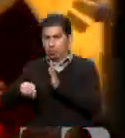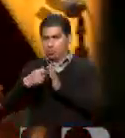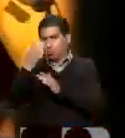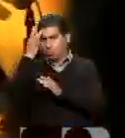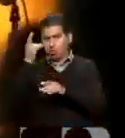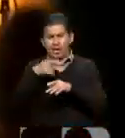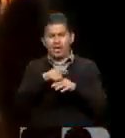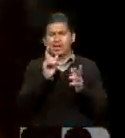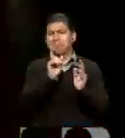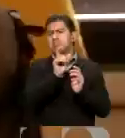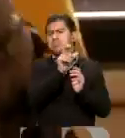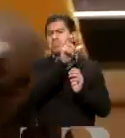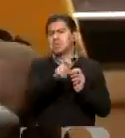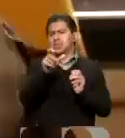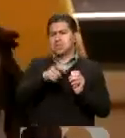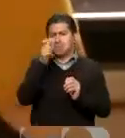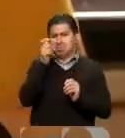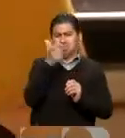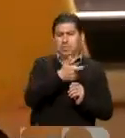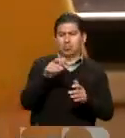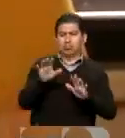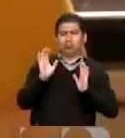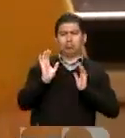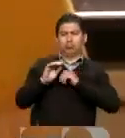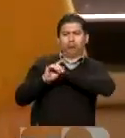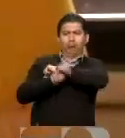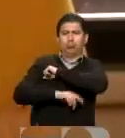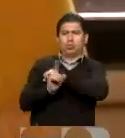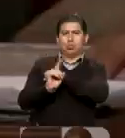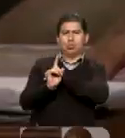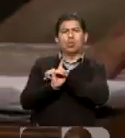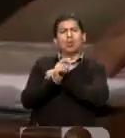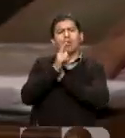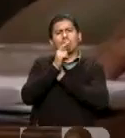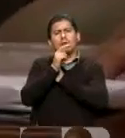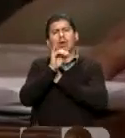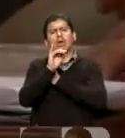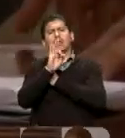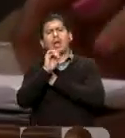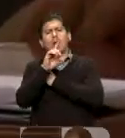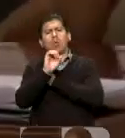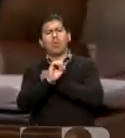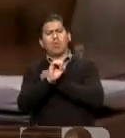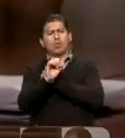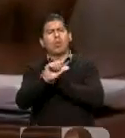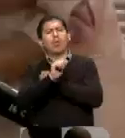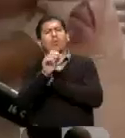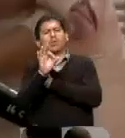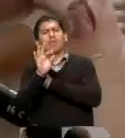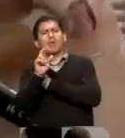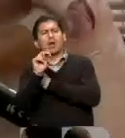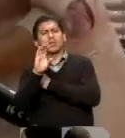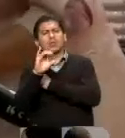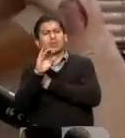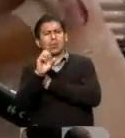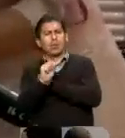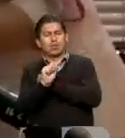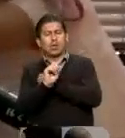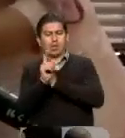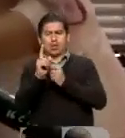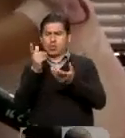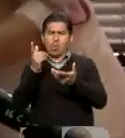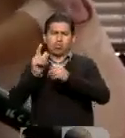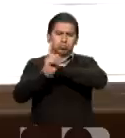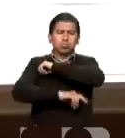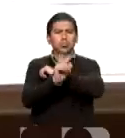emitió Fiscalía en horas de la tarde del miércoles a favor de los empresarios Ítalo Centanaro Villacís y Francisco Novoa, la jueza